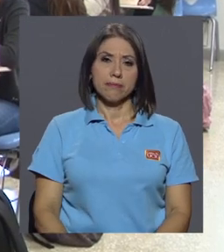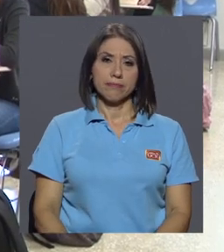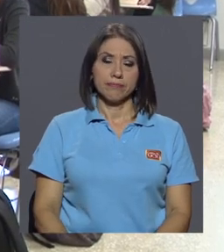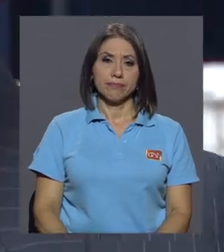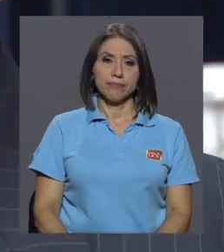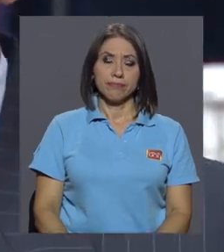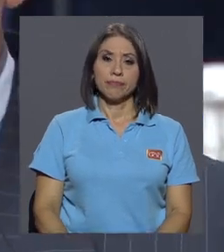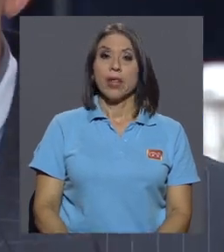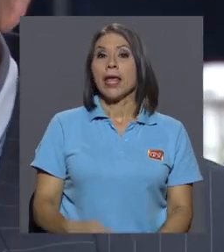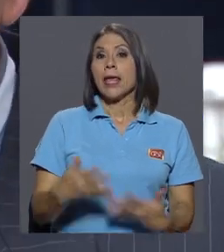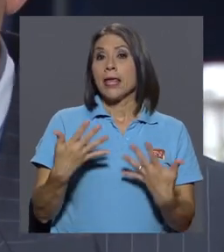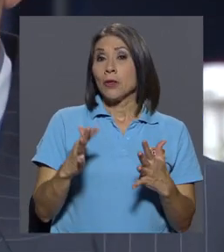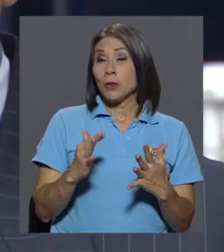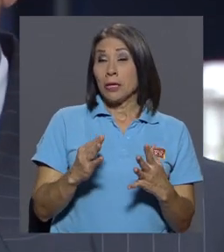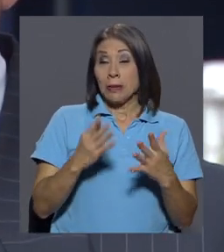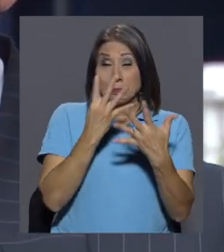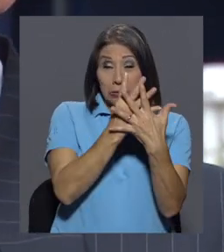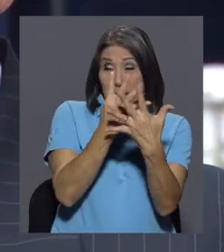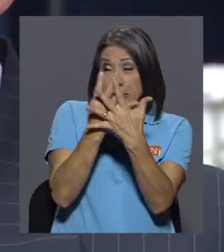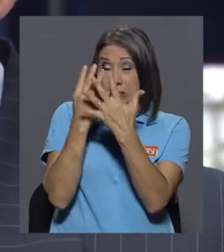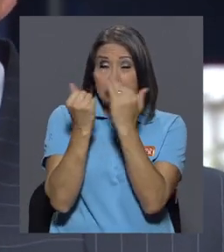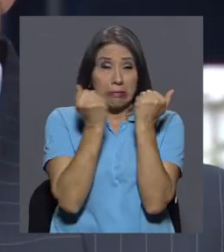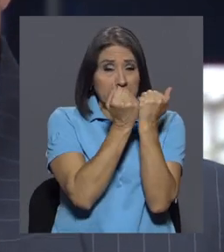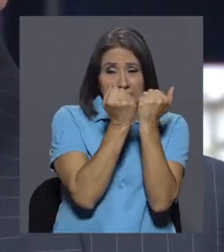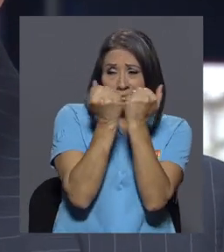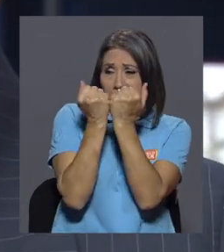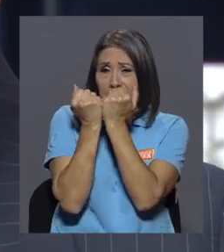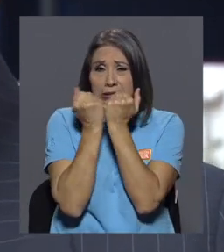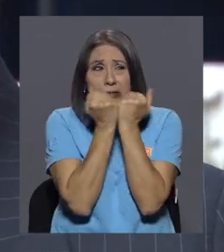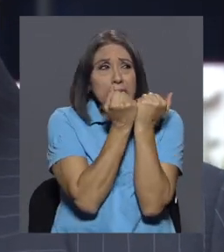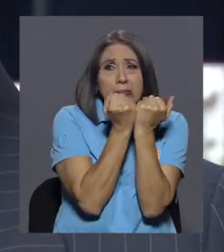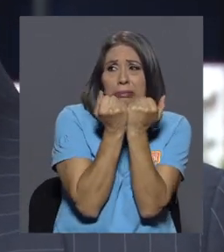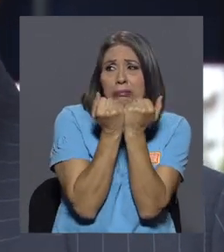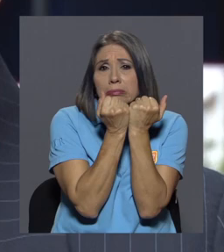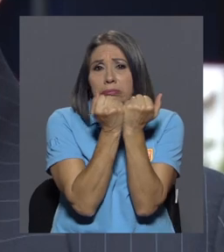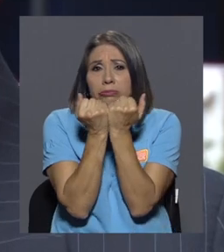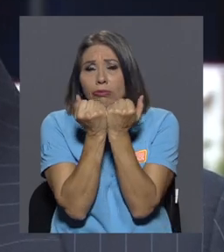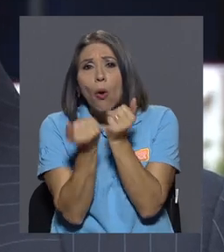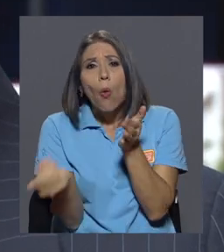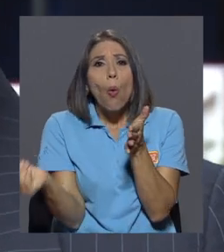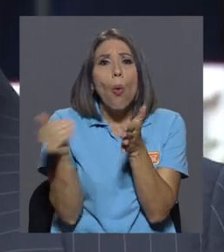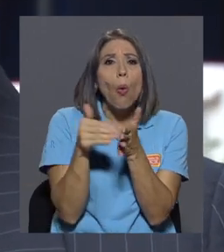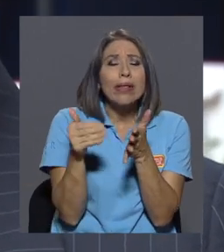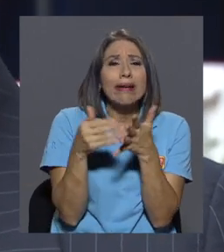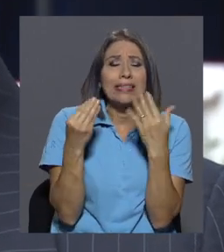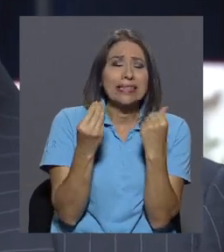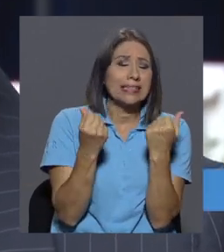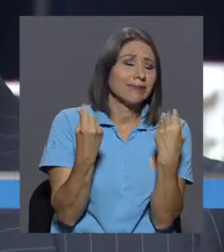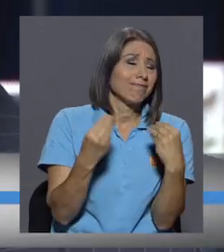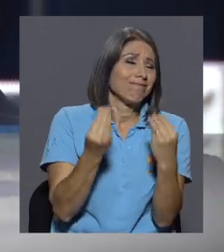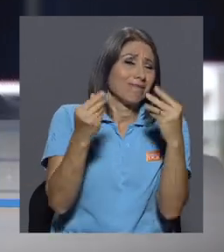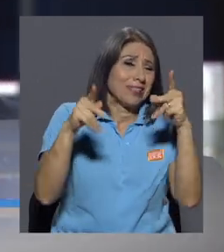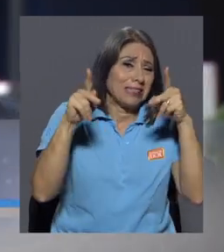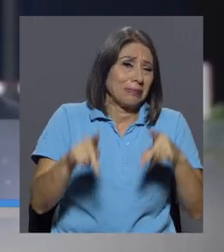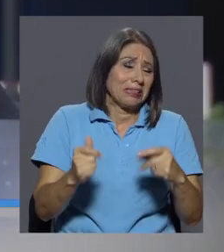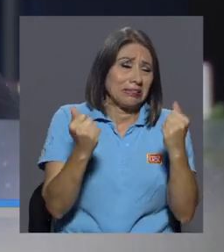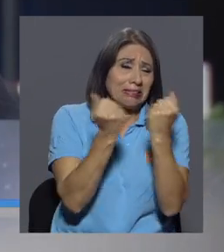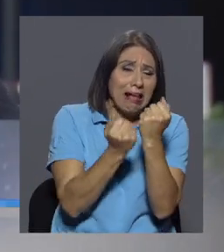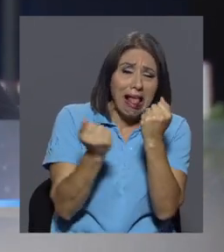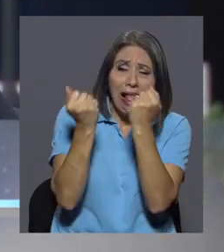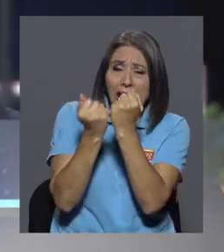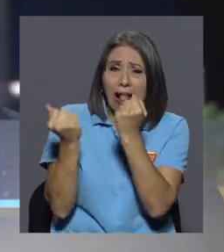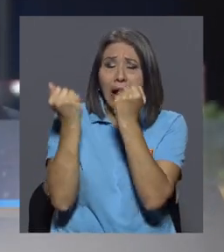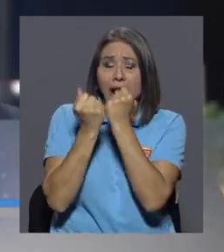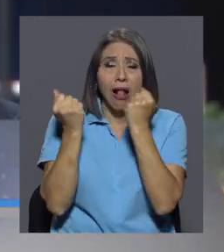En donde el hacinamiento penitenciario ha nuevamente vuelto a alcanzar niveles que solo pueden catalogarse